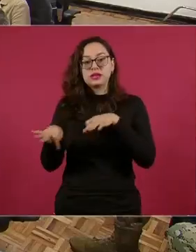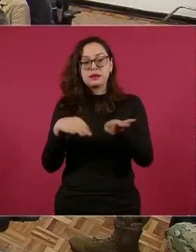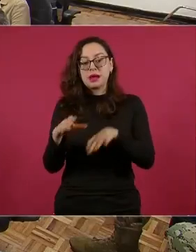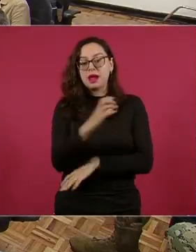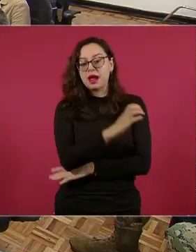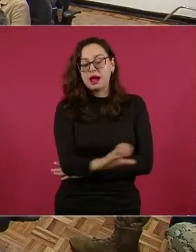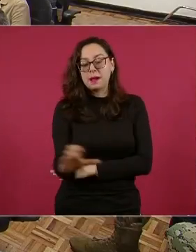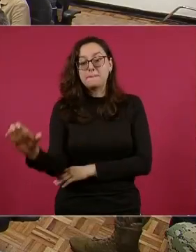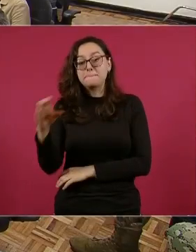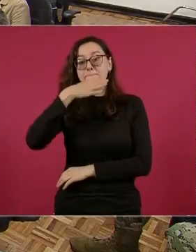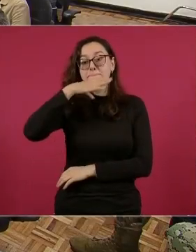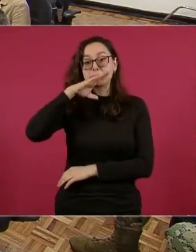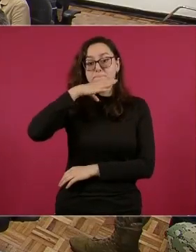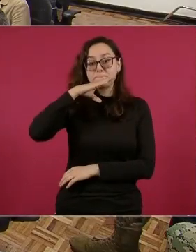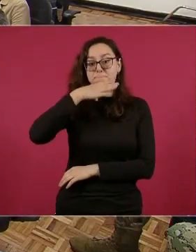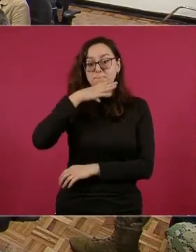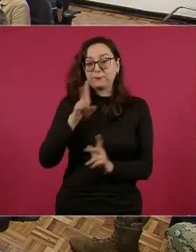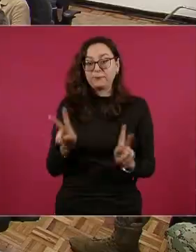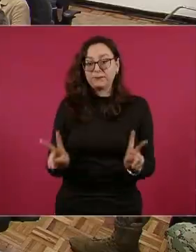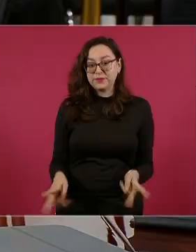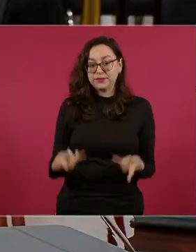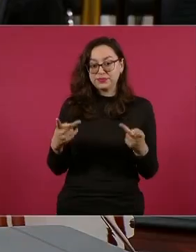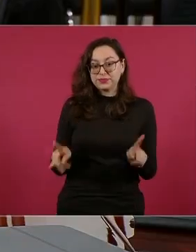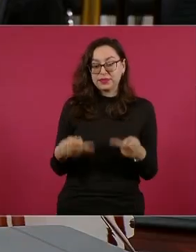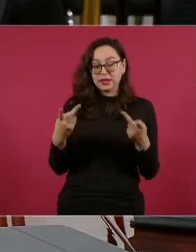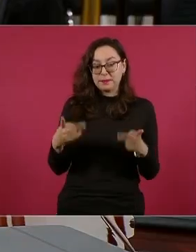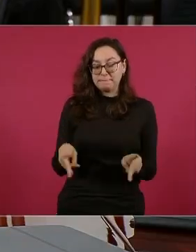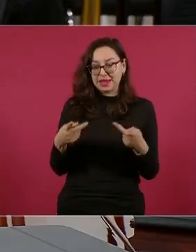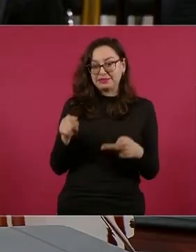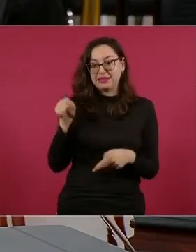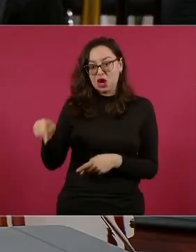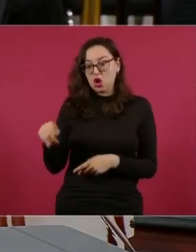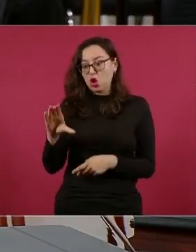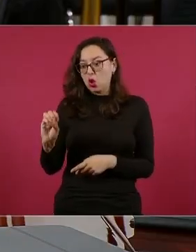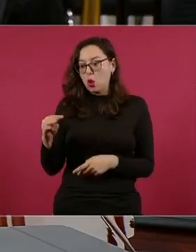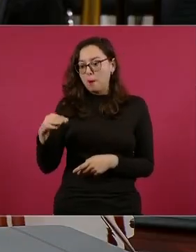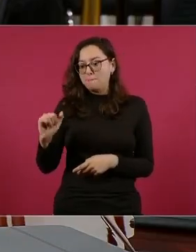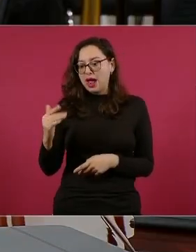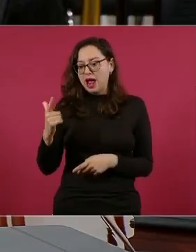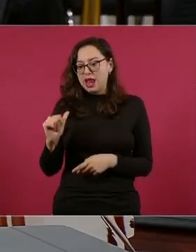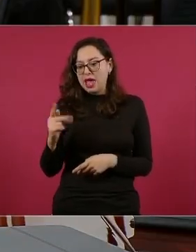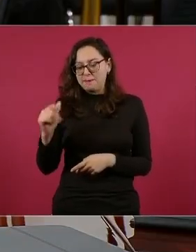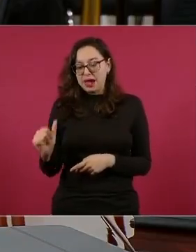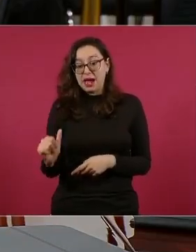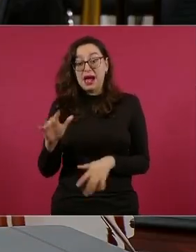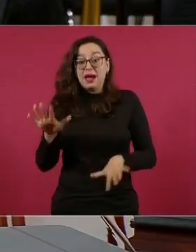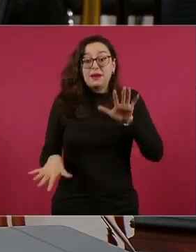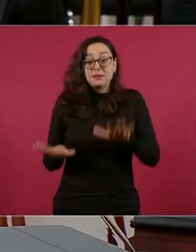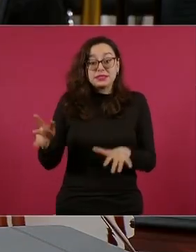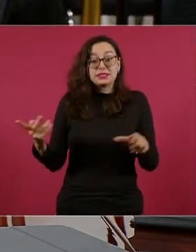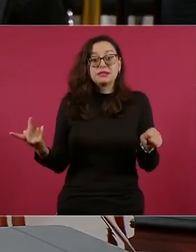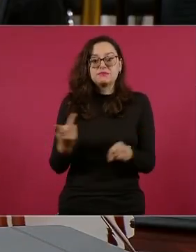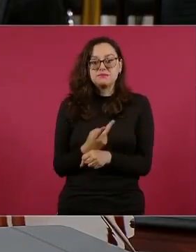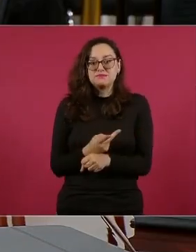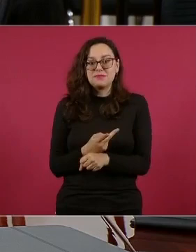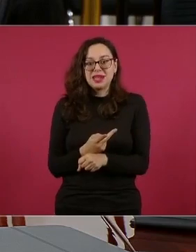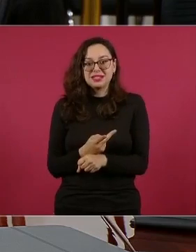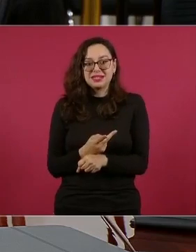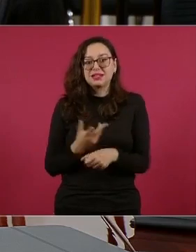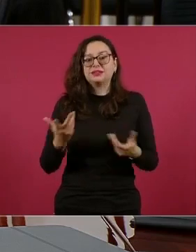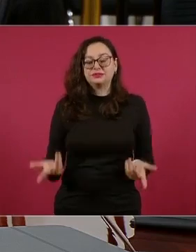del maíz y vende su producto en el municipio de Comalapa. Entonces, los nacionales mexicanos cruzan por